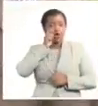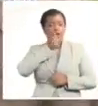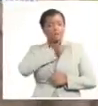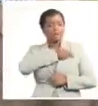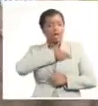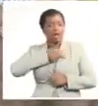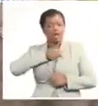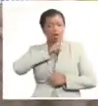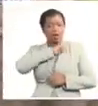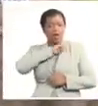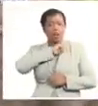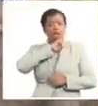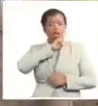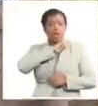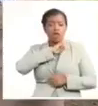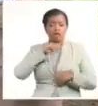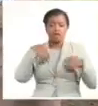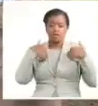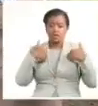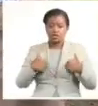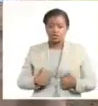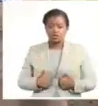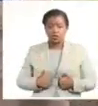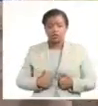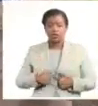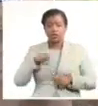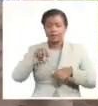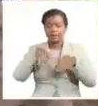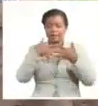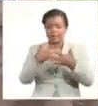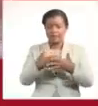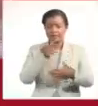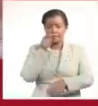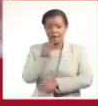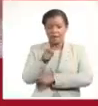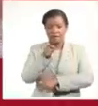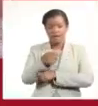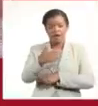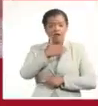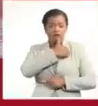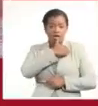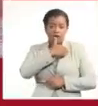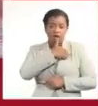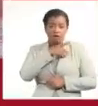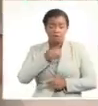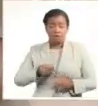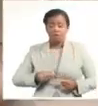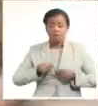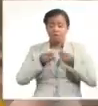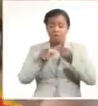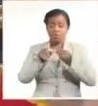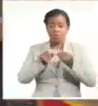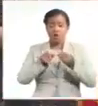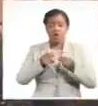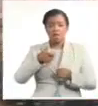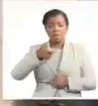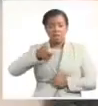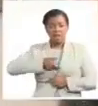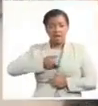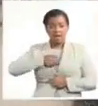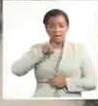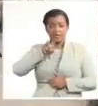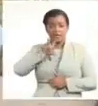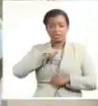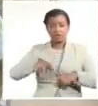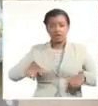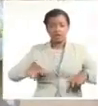Fabré, jefe de la Dirección de Instituciones Docentes de las FARC. Fue entregada también la medalla 25 aniversario